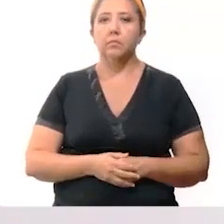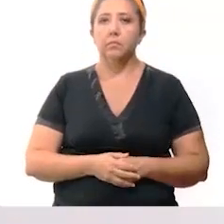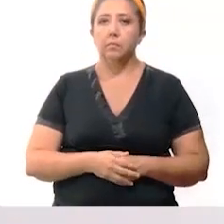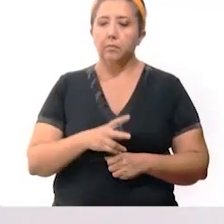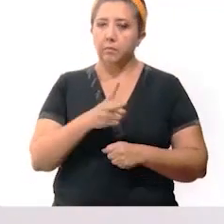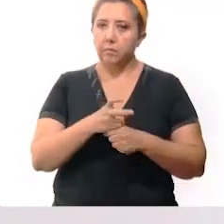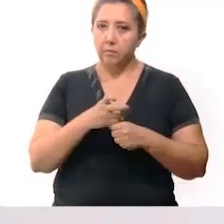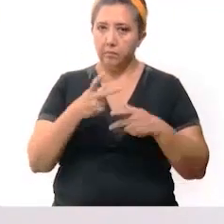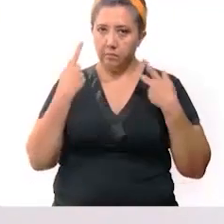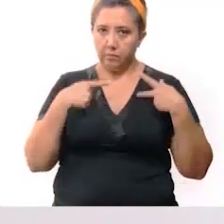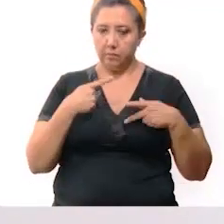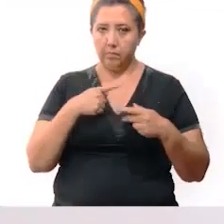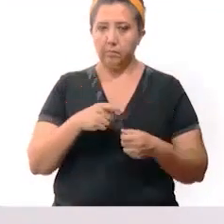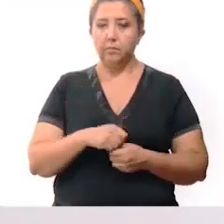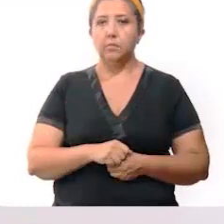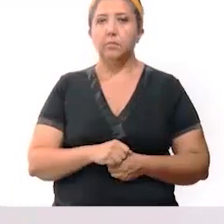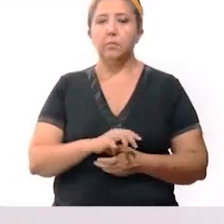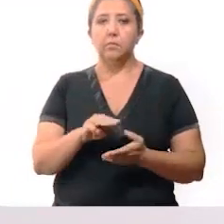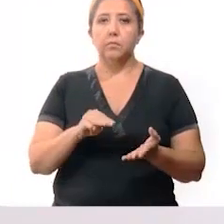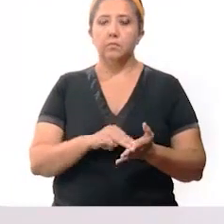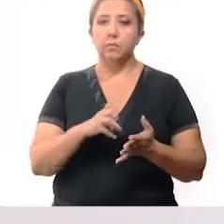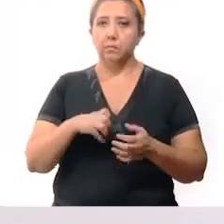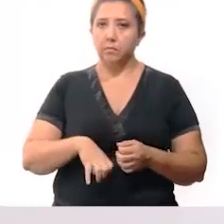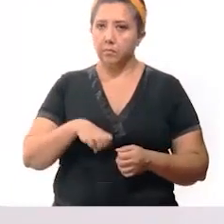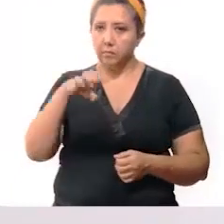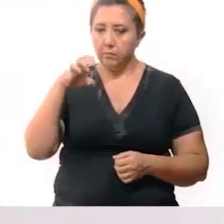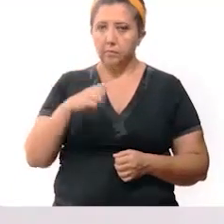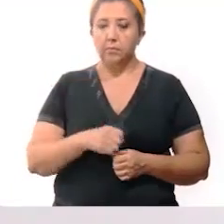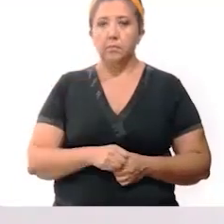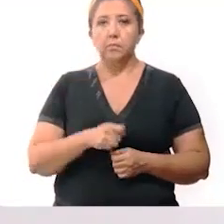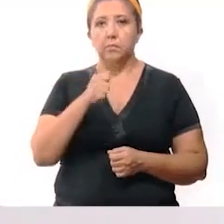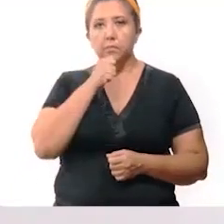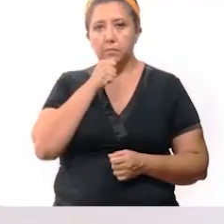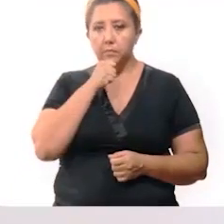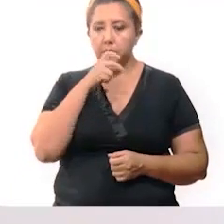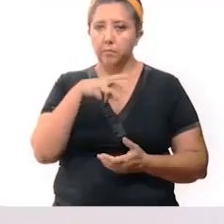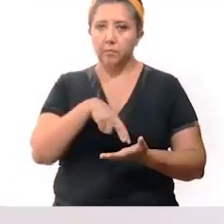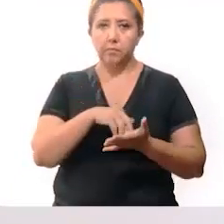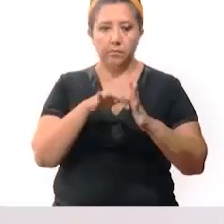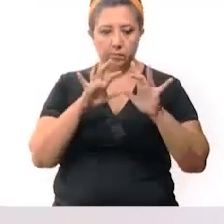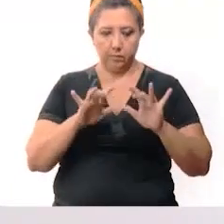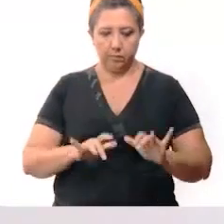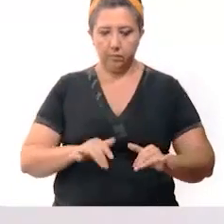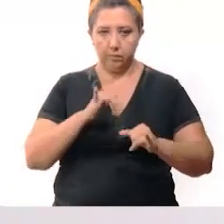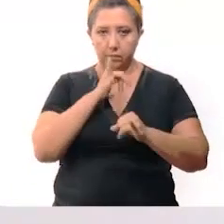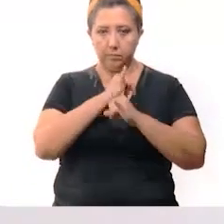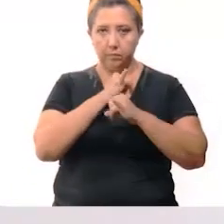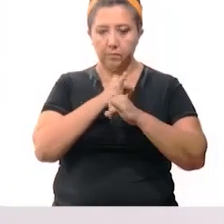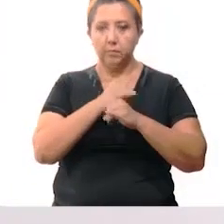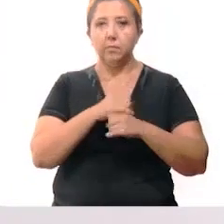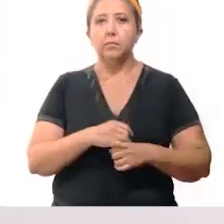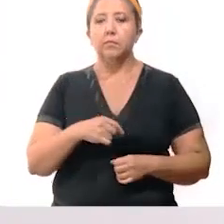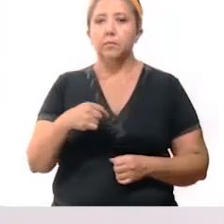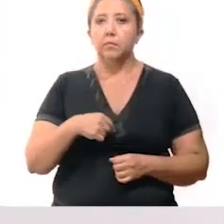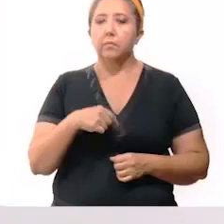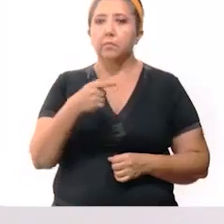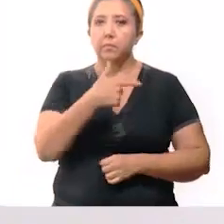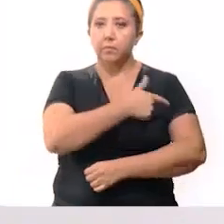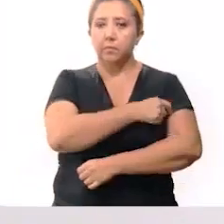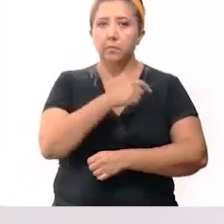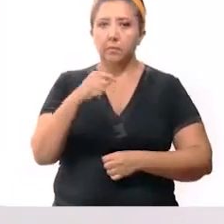Se invita a los habitantes de la capital que están en este rango de edad y que todavía no se han registrado en la plataforma federal